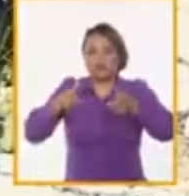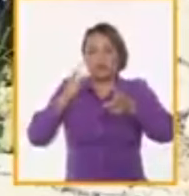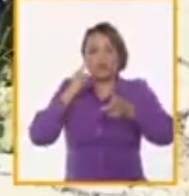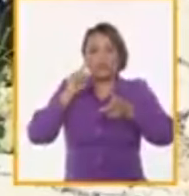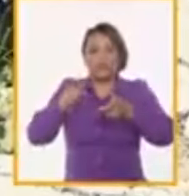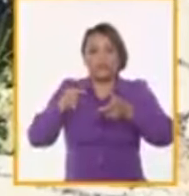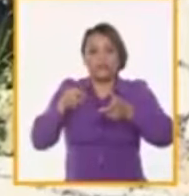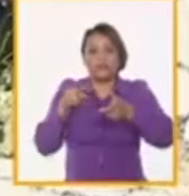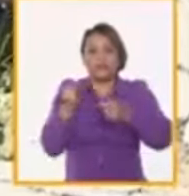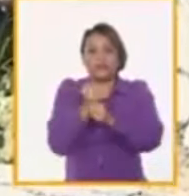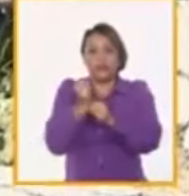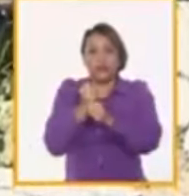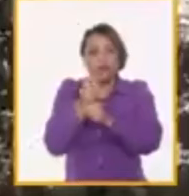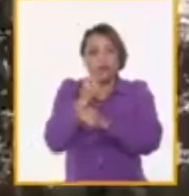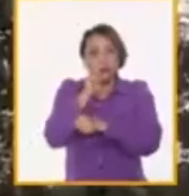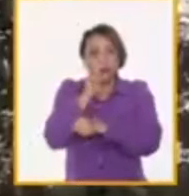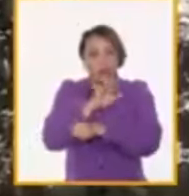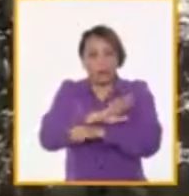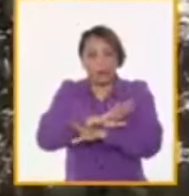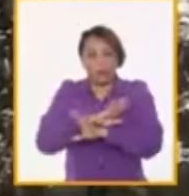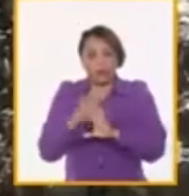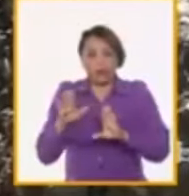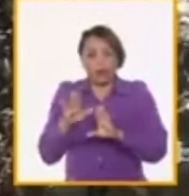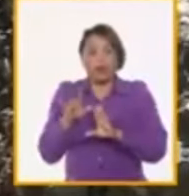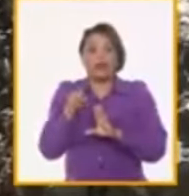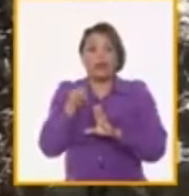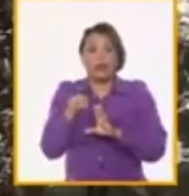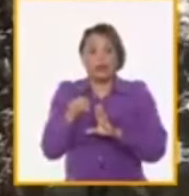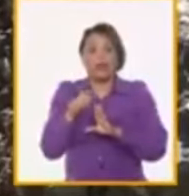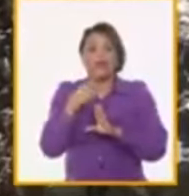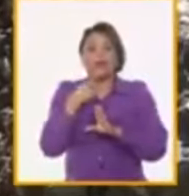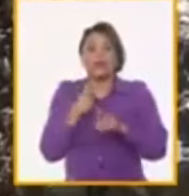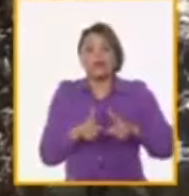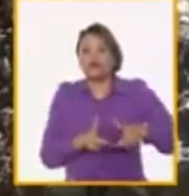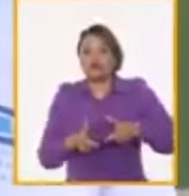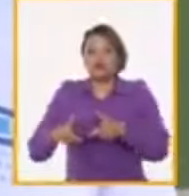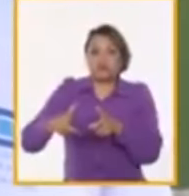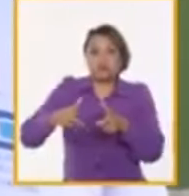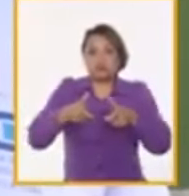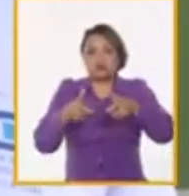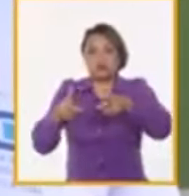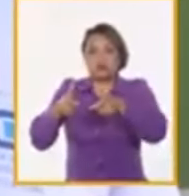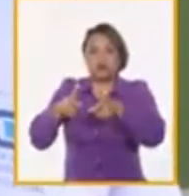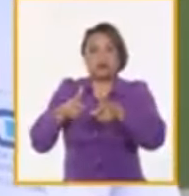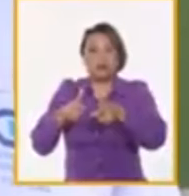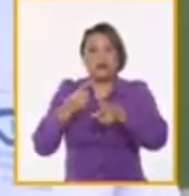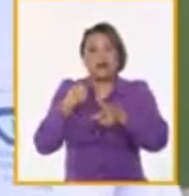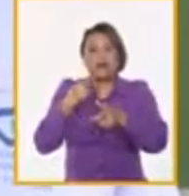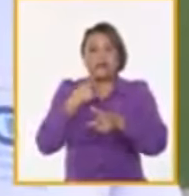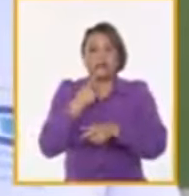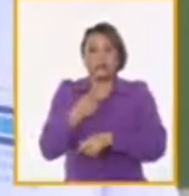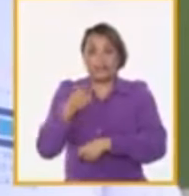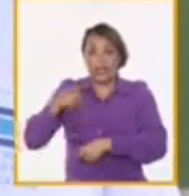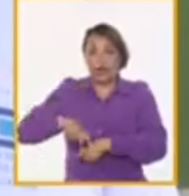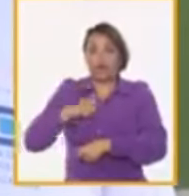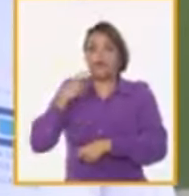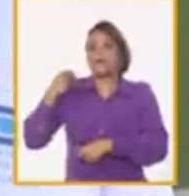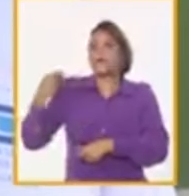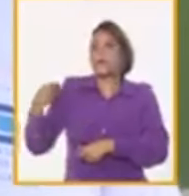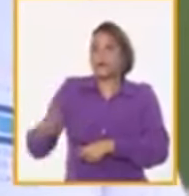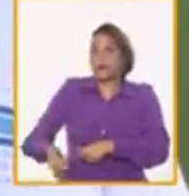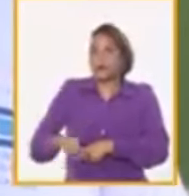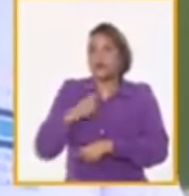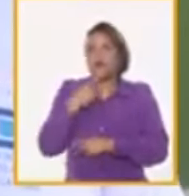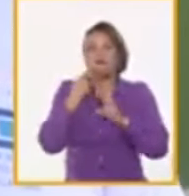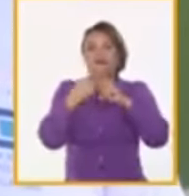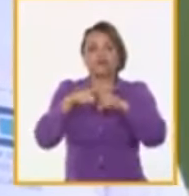concluidas que van más allá de la construcción del expreso. Aprovechamos y rehabilitamos